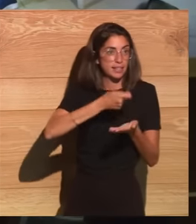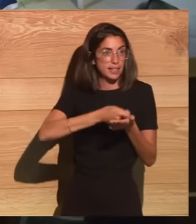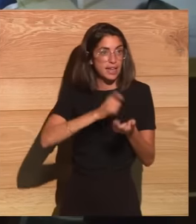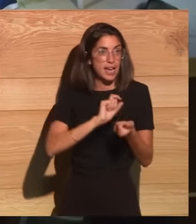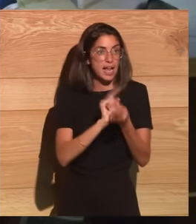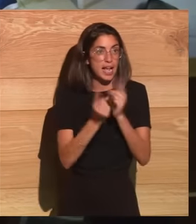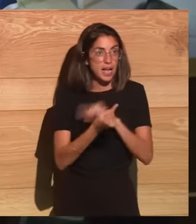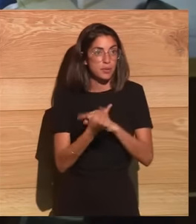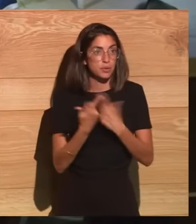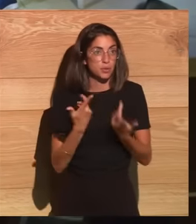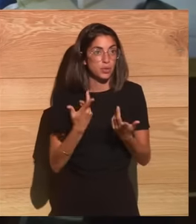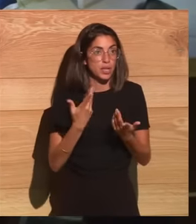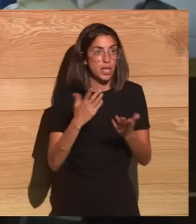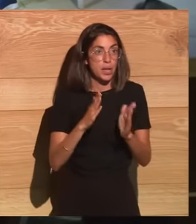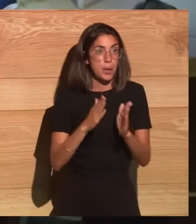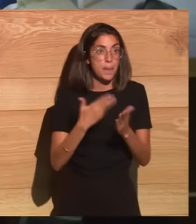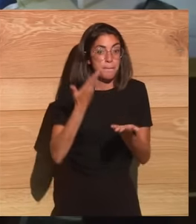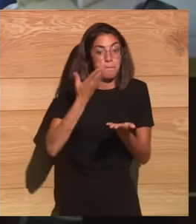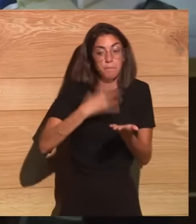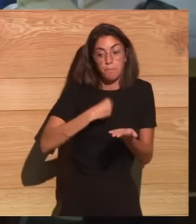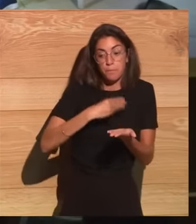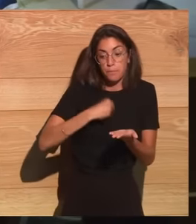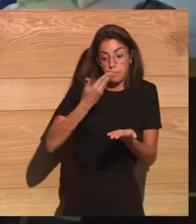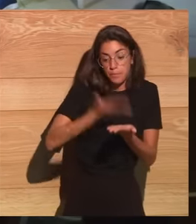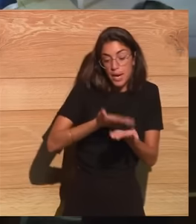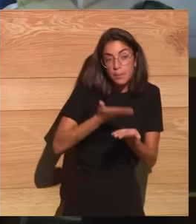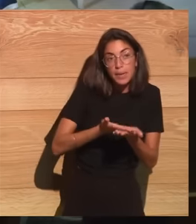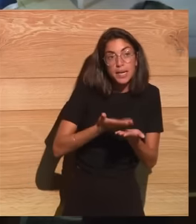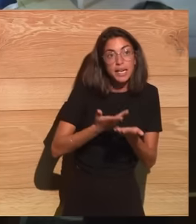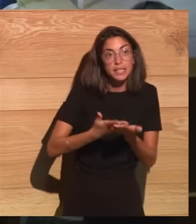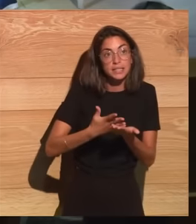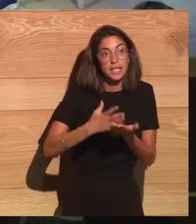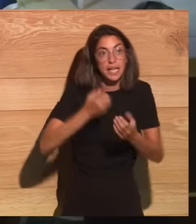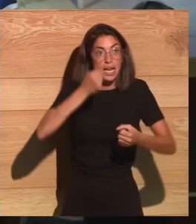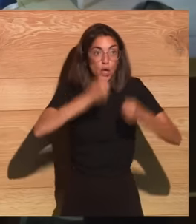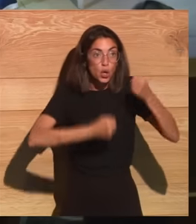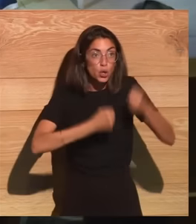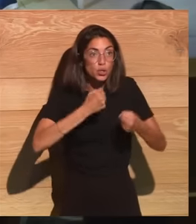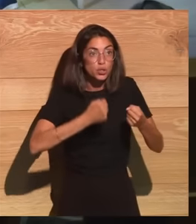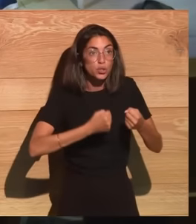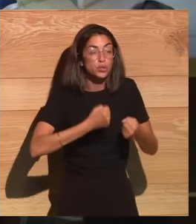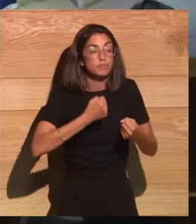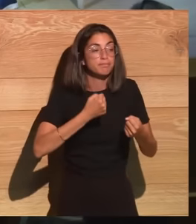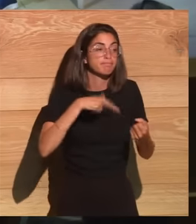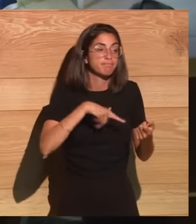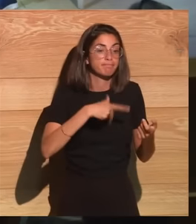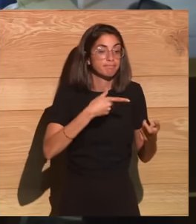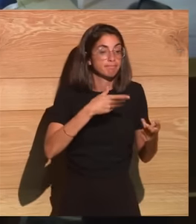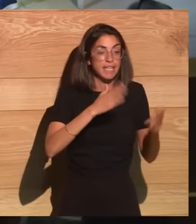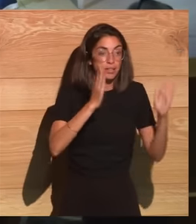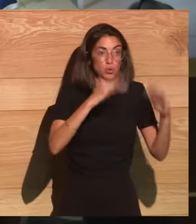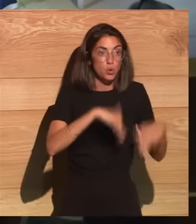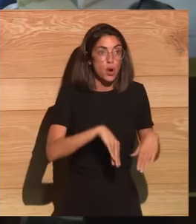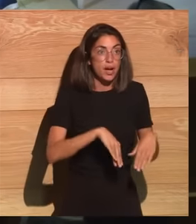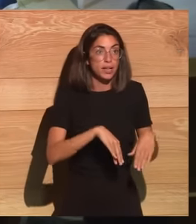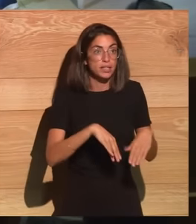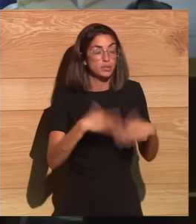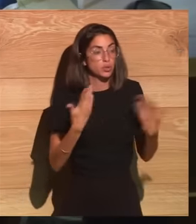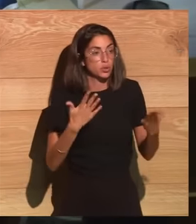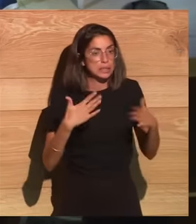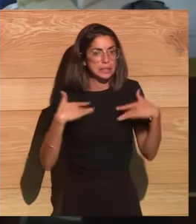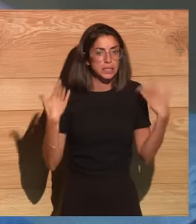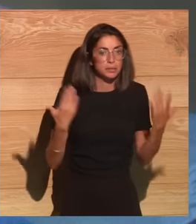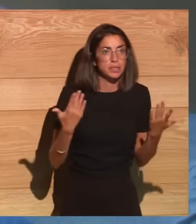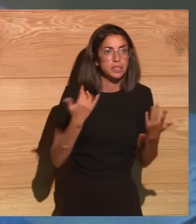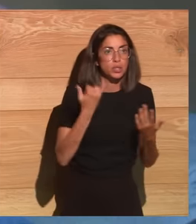Me enseña los papeles del coche, no estaban los papeles en el coche, estaban en un sitio ignoto. En su sitio estarían, ¿qué coño? Pues de repente